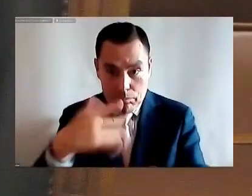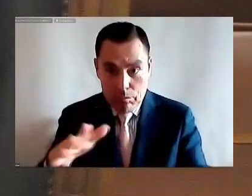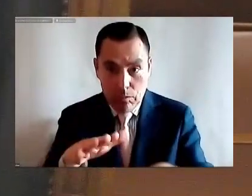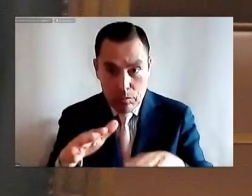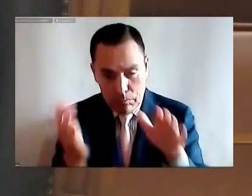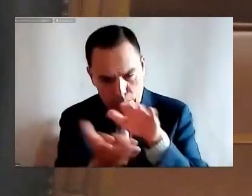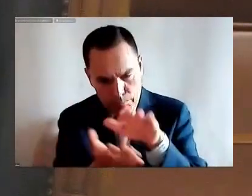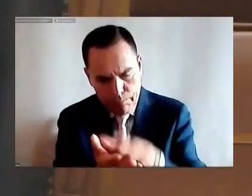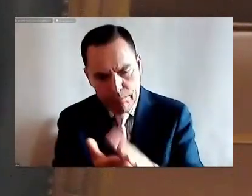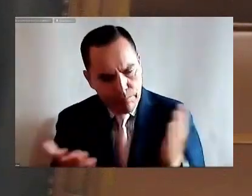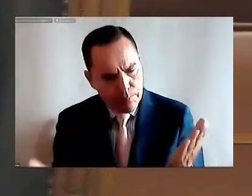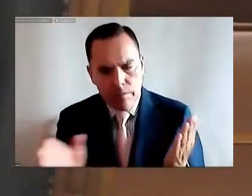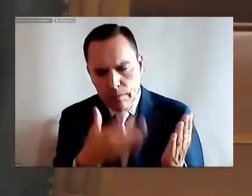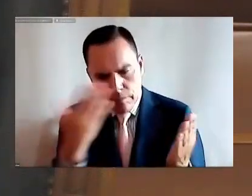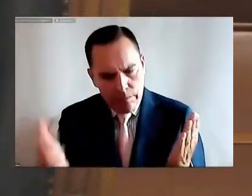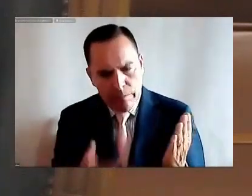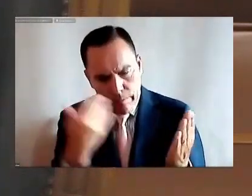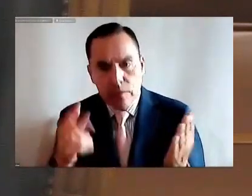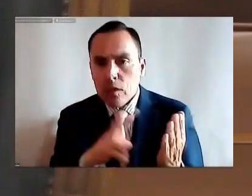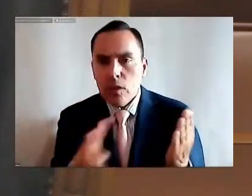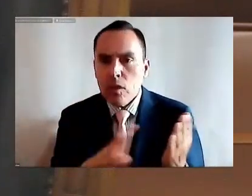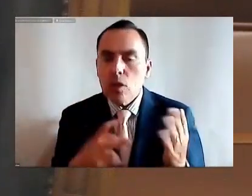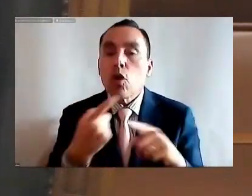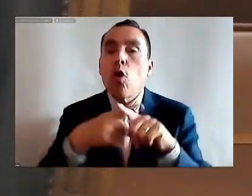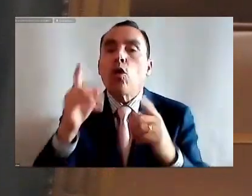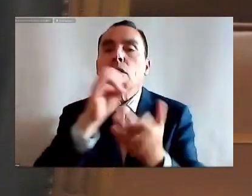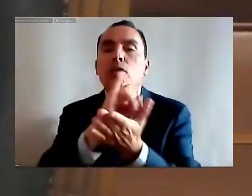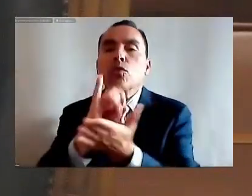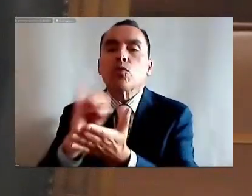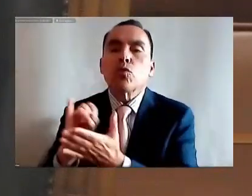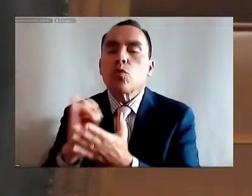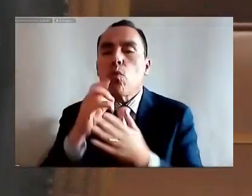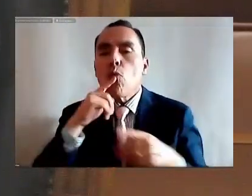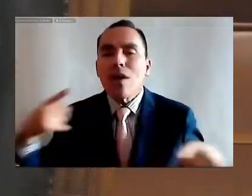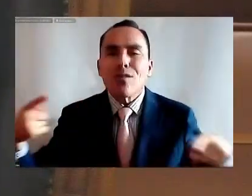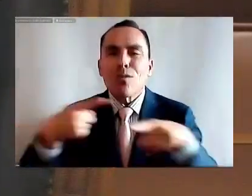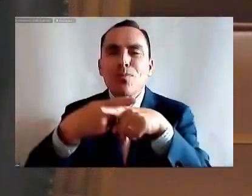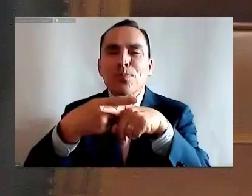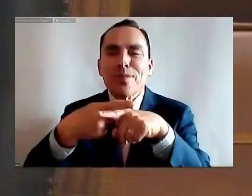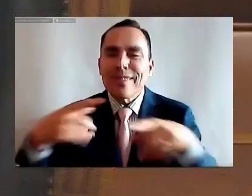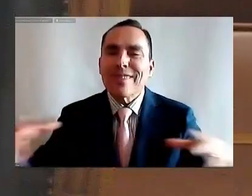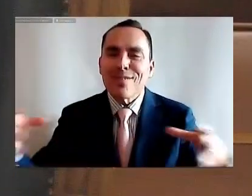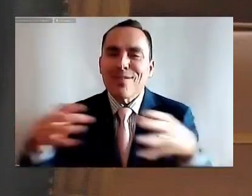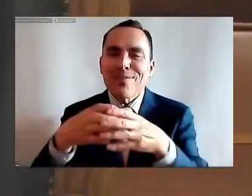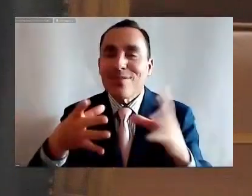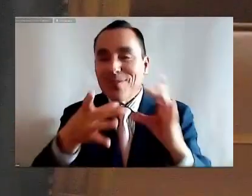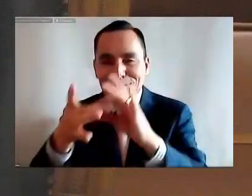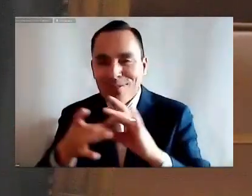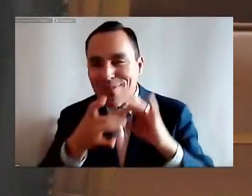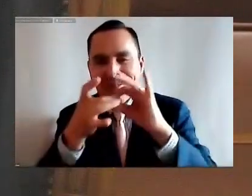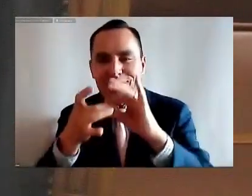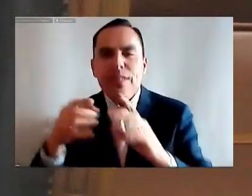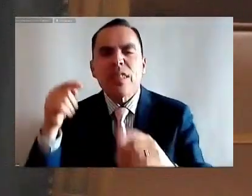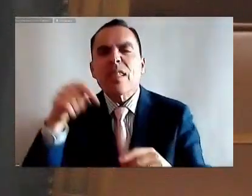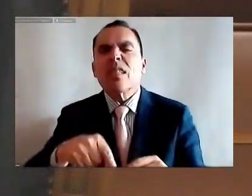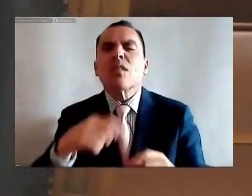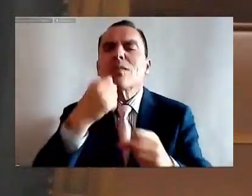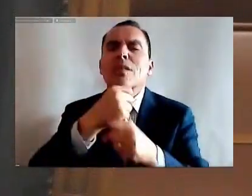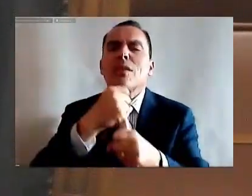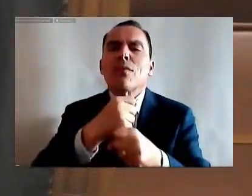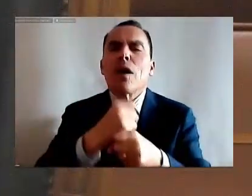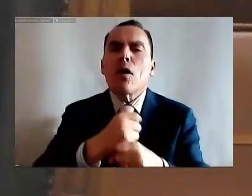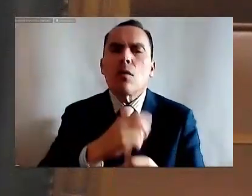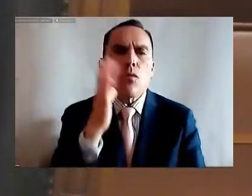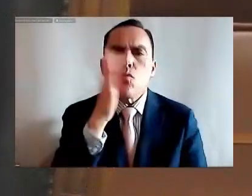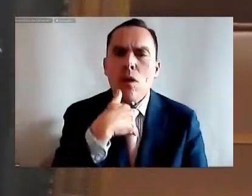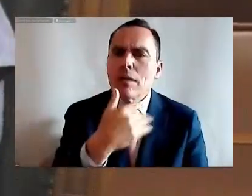otras instituciones que se cruzan, que no están estrictamente dentro del civil patrimonial, pero que yo les decía, bueno, y esto del trabajo no remunerado, yo lo veo mucho en